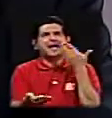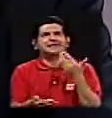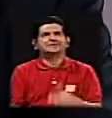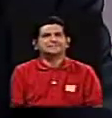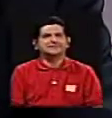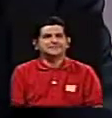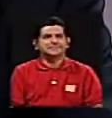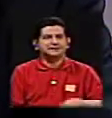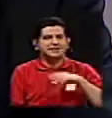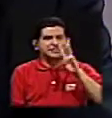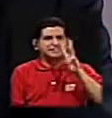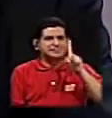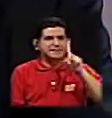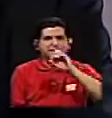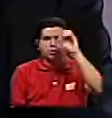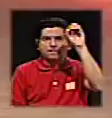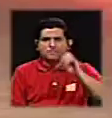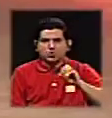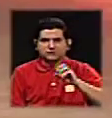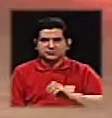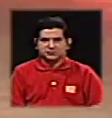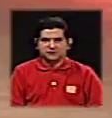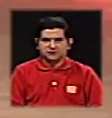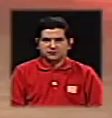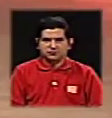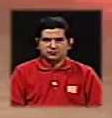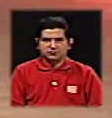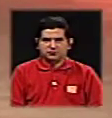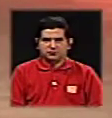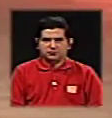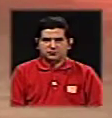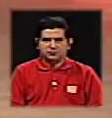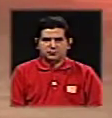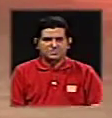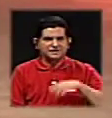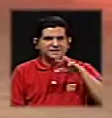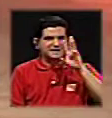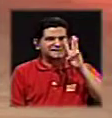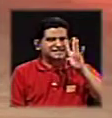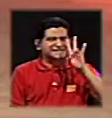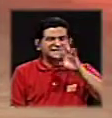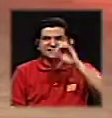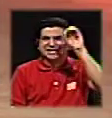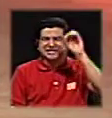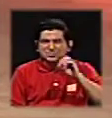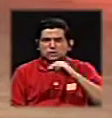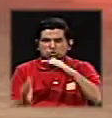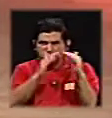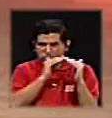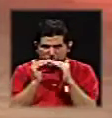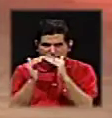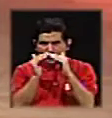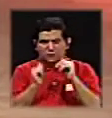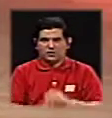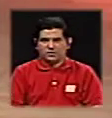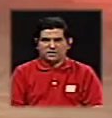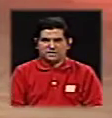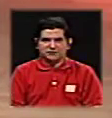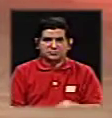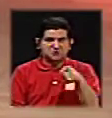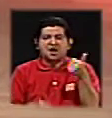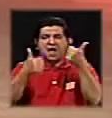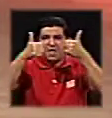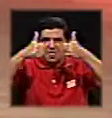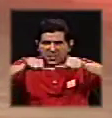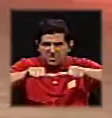el 61%, más, el 67% de la población concuerda